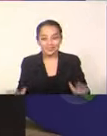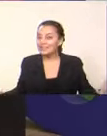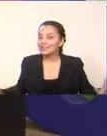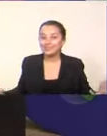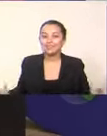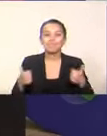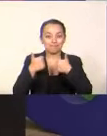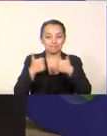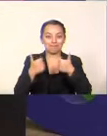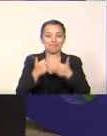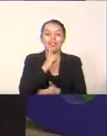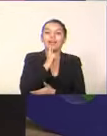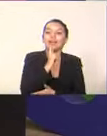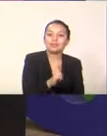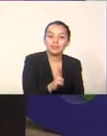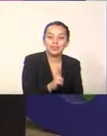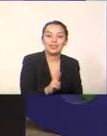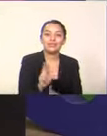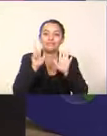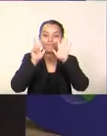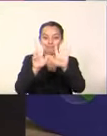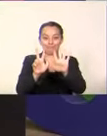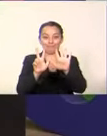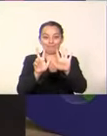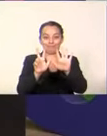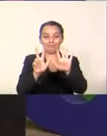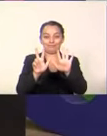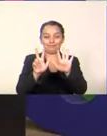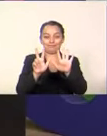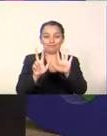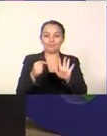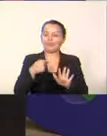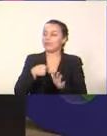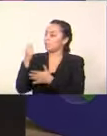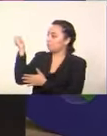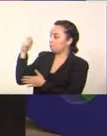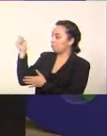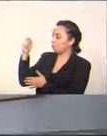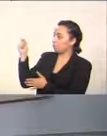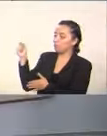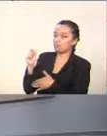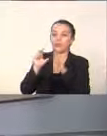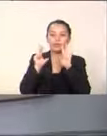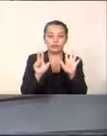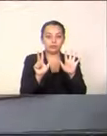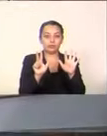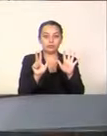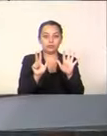8. Eso significa que vamos a escribir también el resultado de nuestras unidades. 8. 12